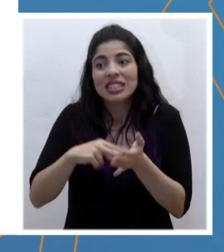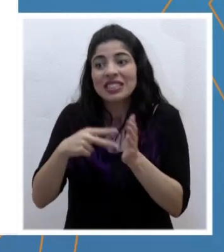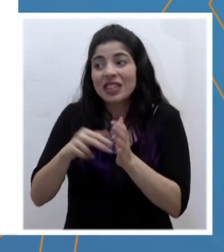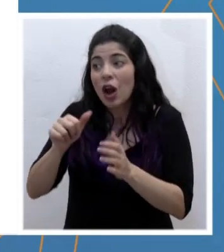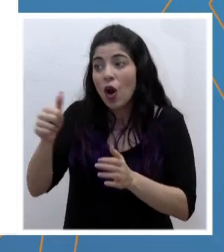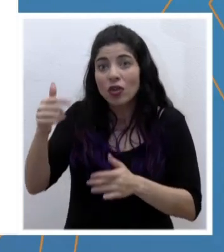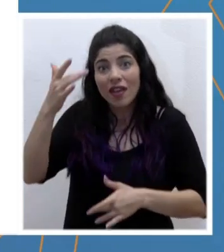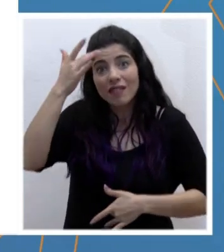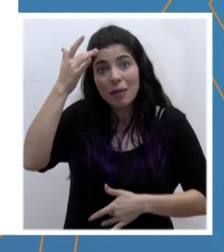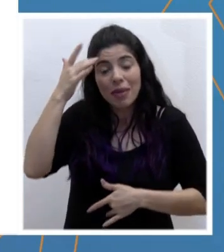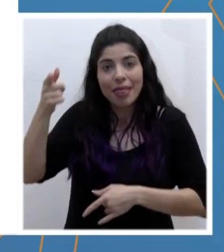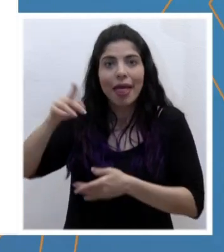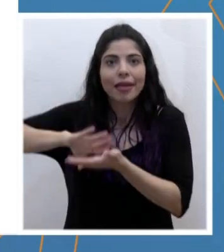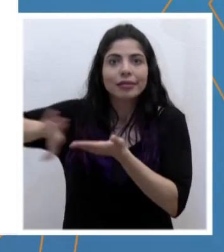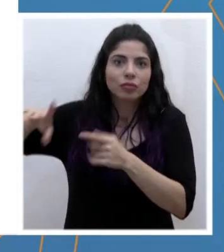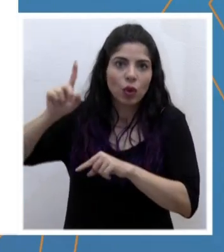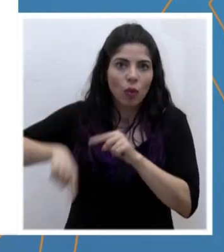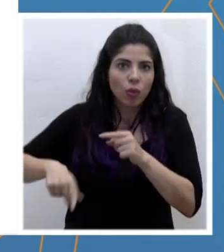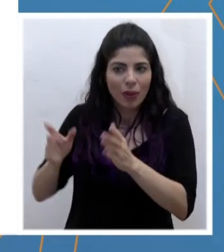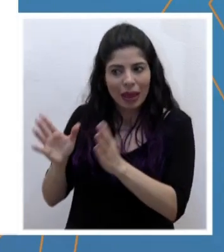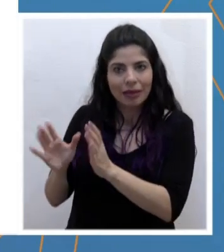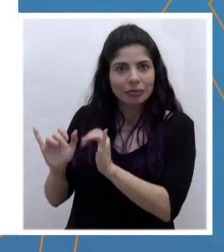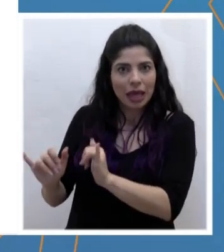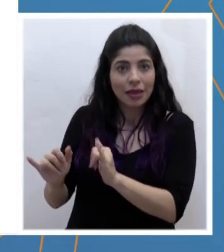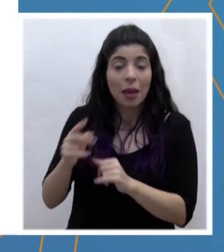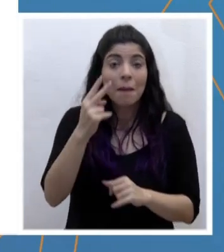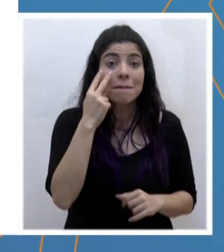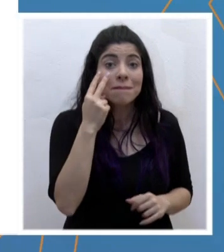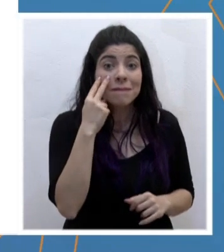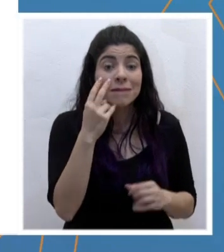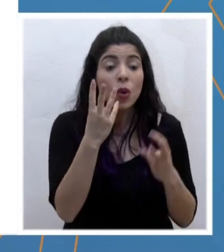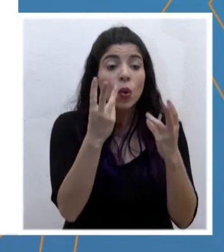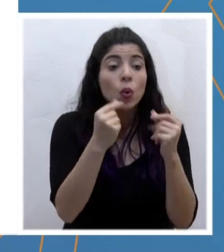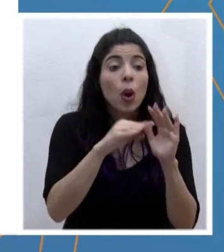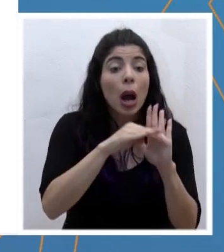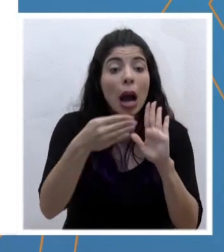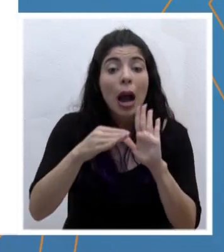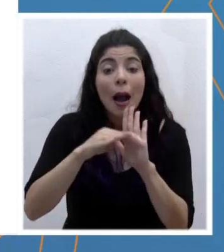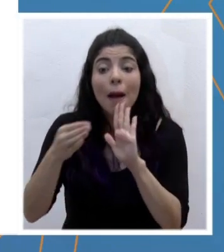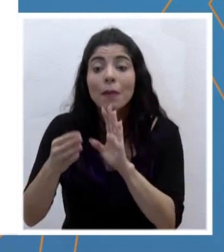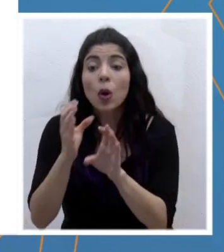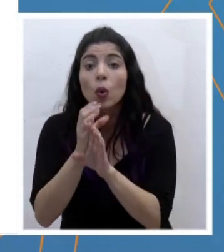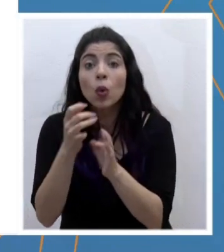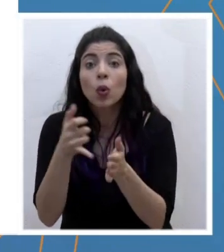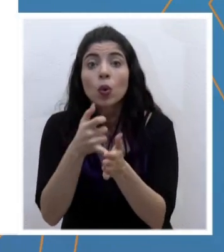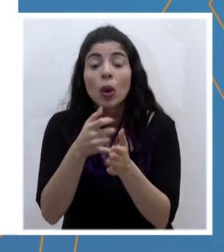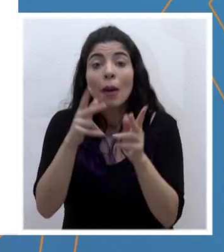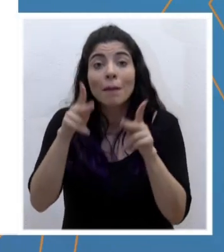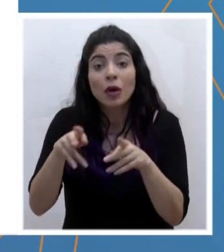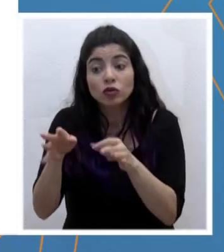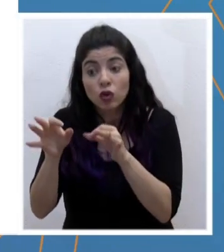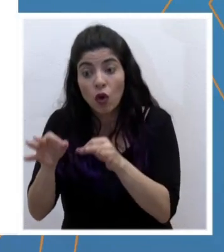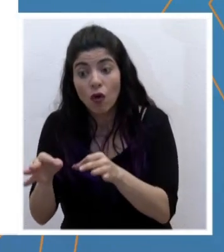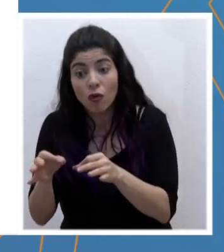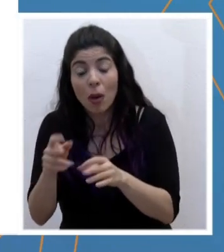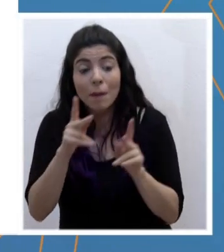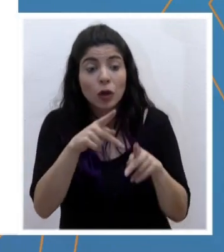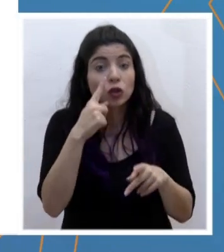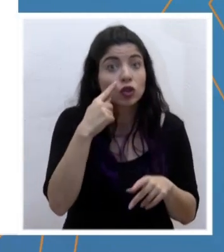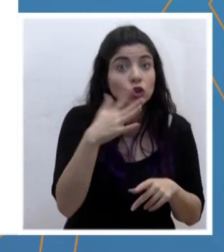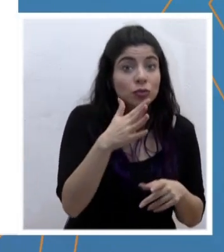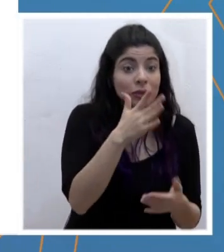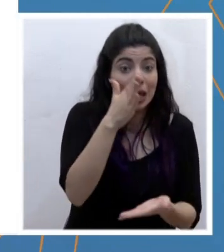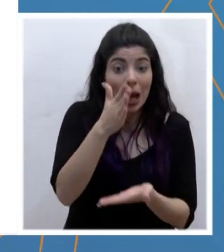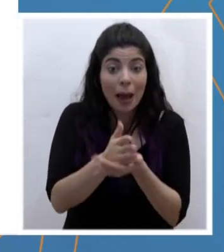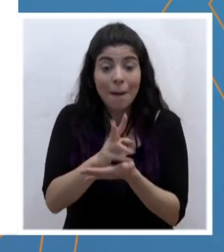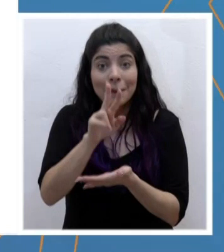otro tipo de pacientes. Podemos ver que la ocupación de las camas UCI con pacientes confirmados y sospechosos al sábado 27 de